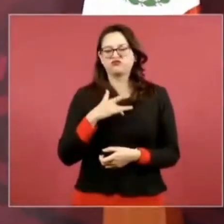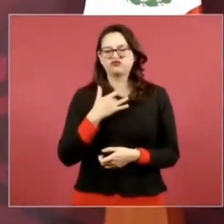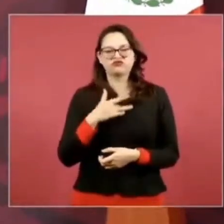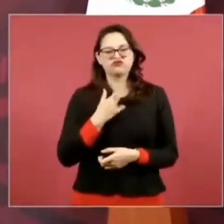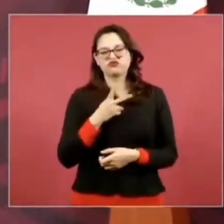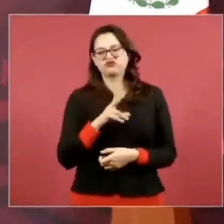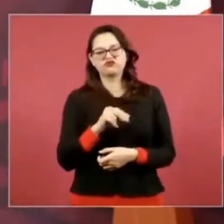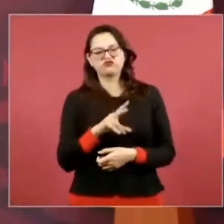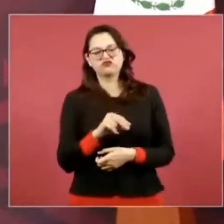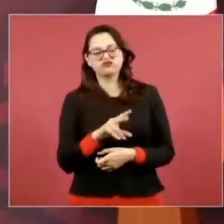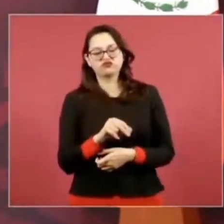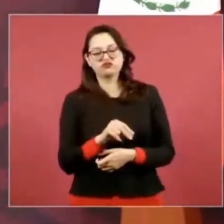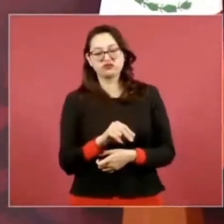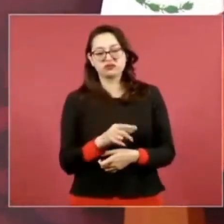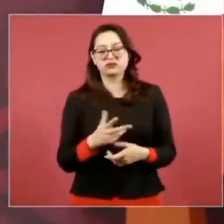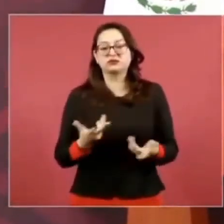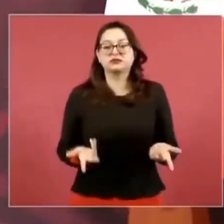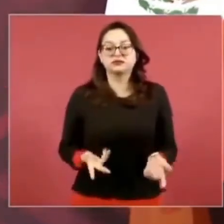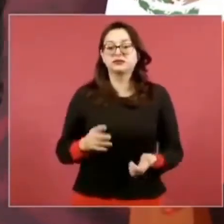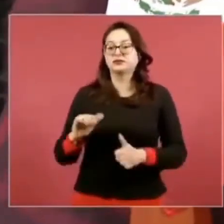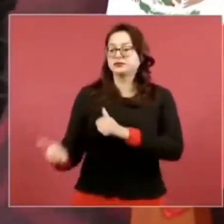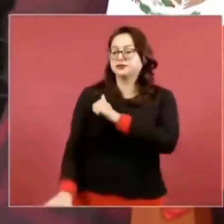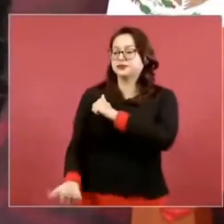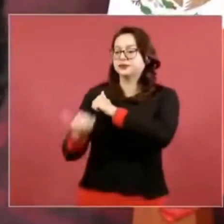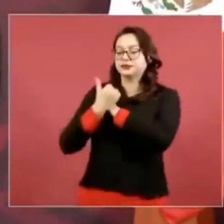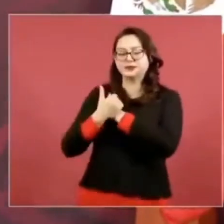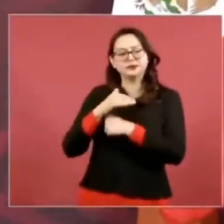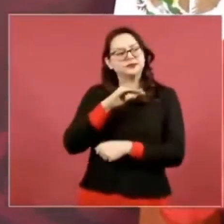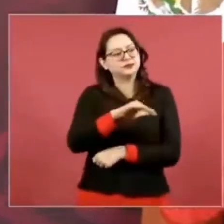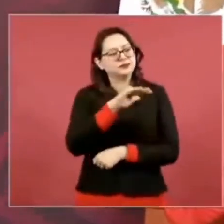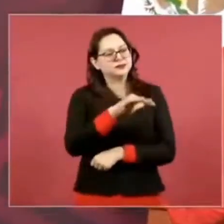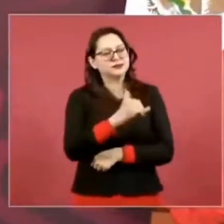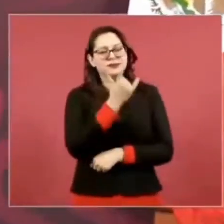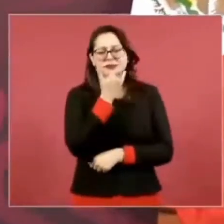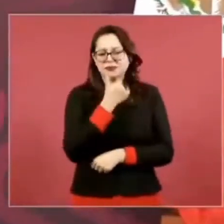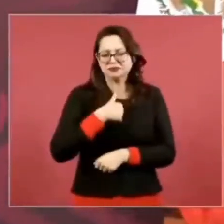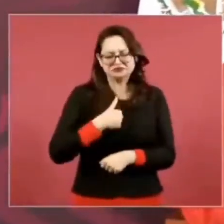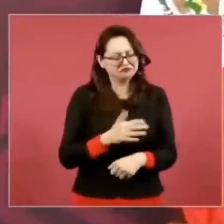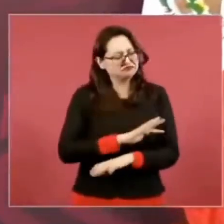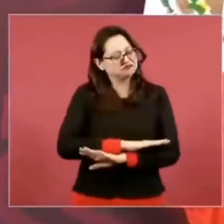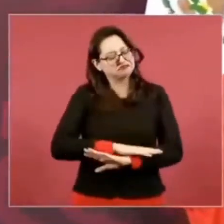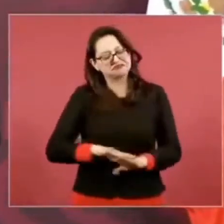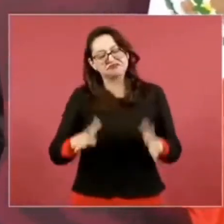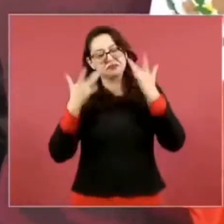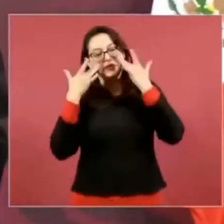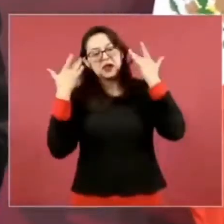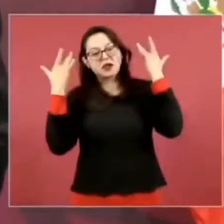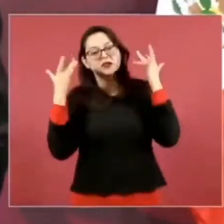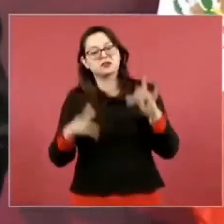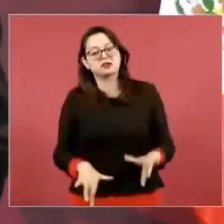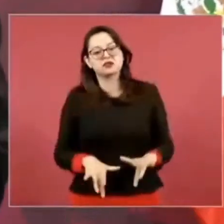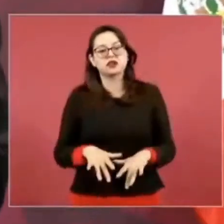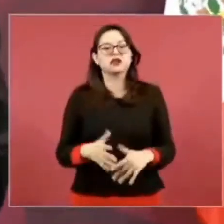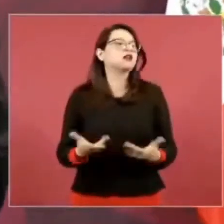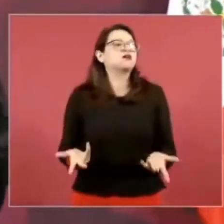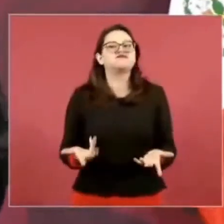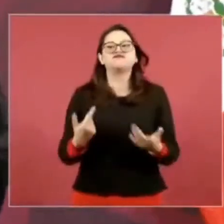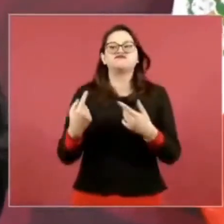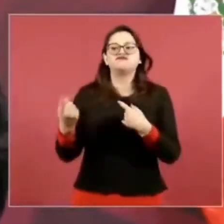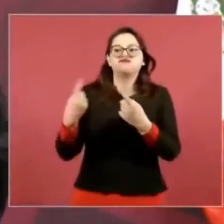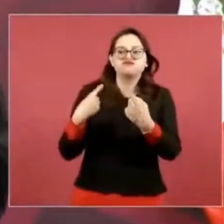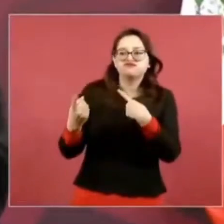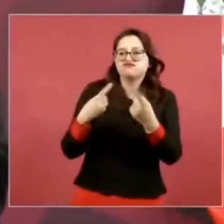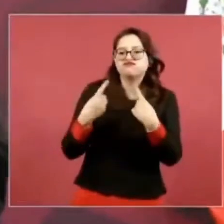y me fue a ver para decirme: voy a renunciar, no me puedo entender con